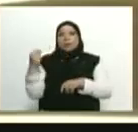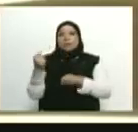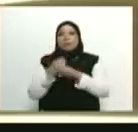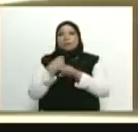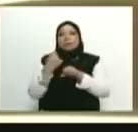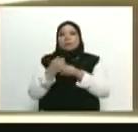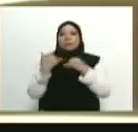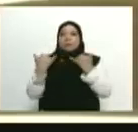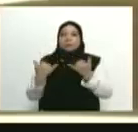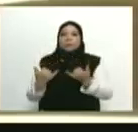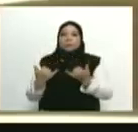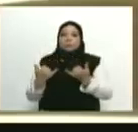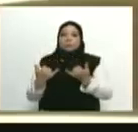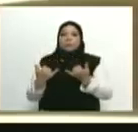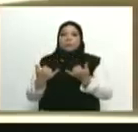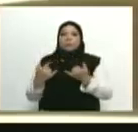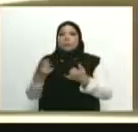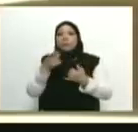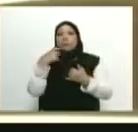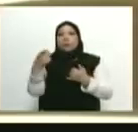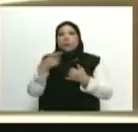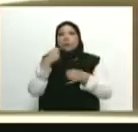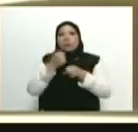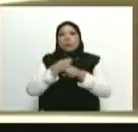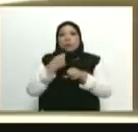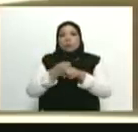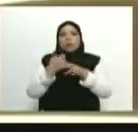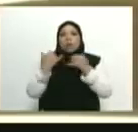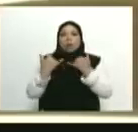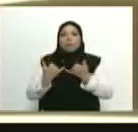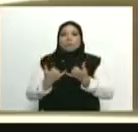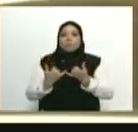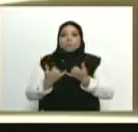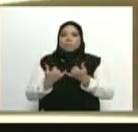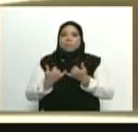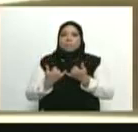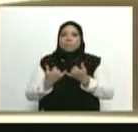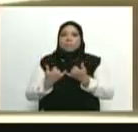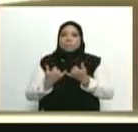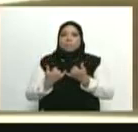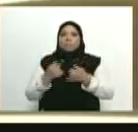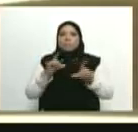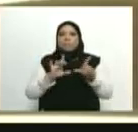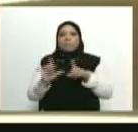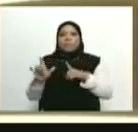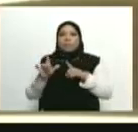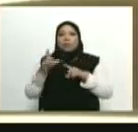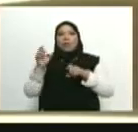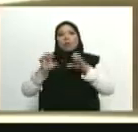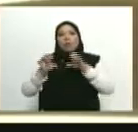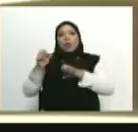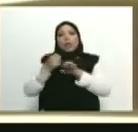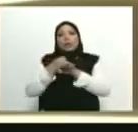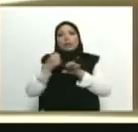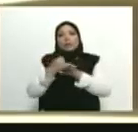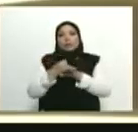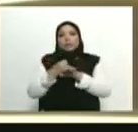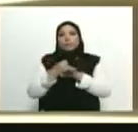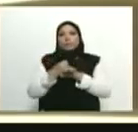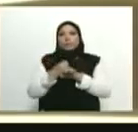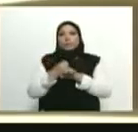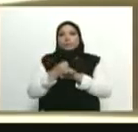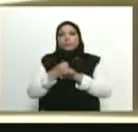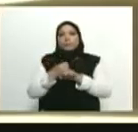verla, le dije. Y por ahí me dicen que la van a sacar. Ya casi está listo. Superbigote, bueno, está en